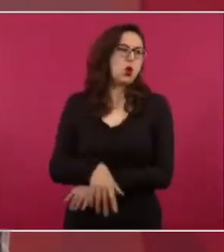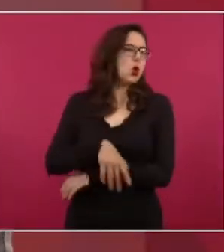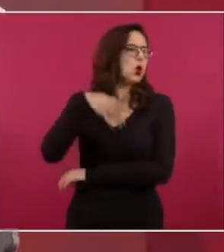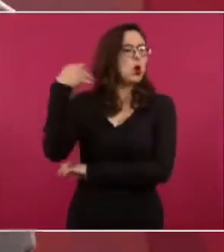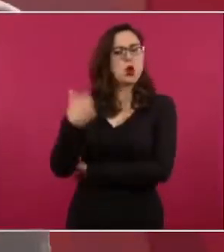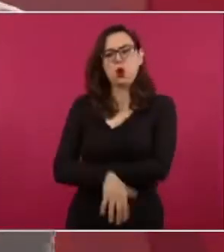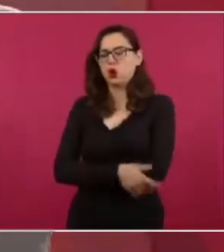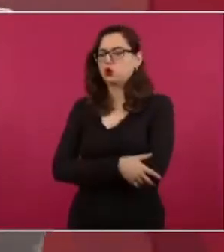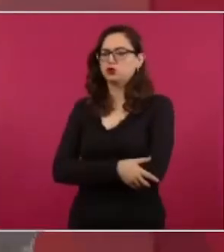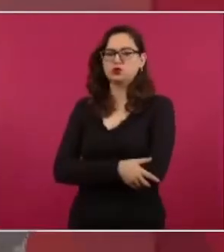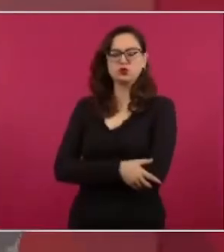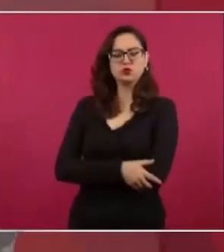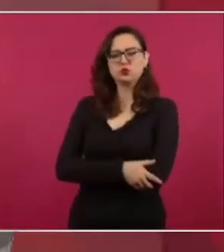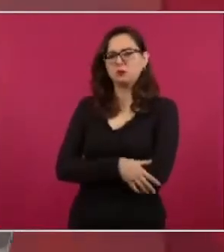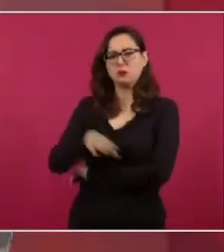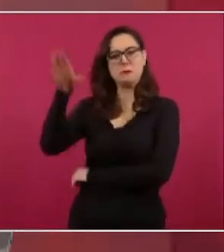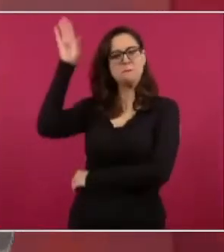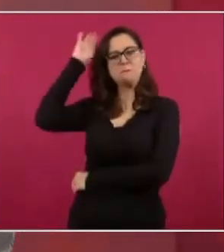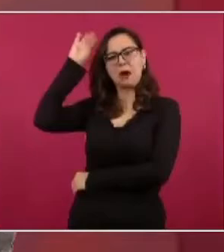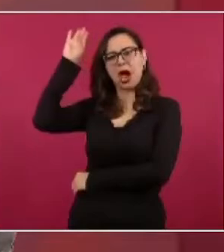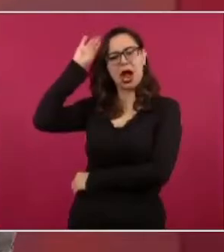el video